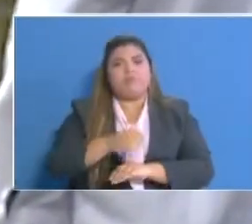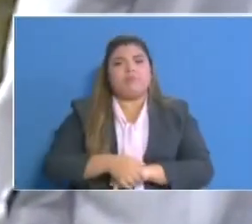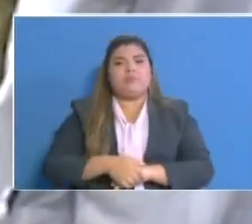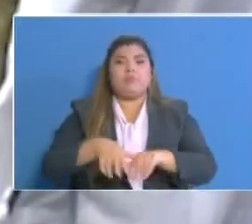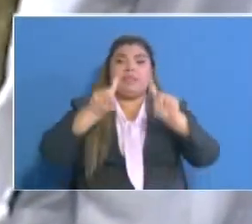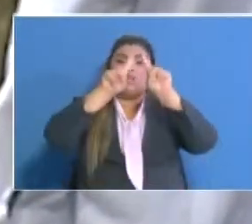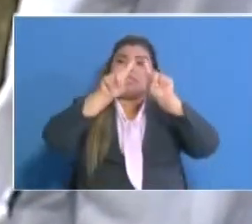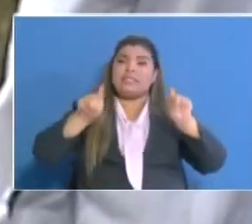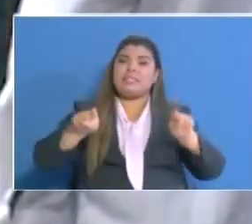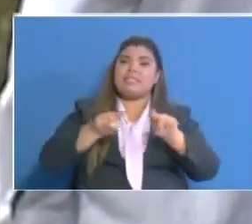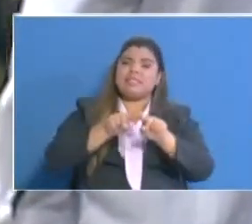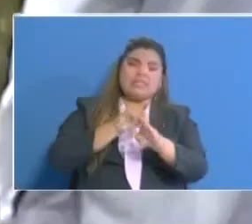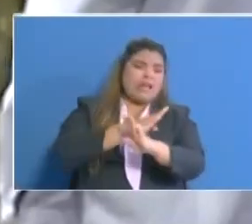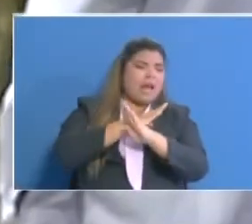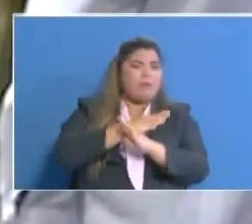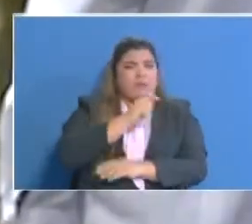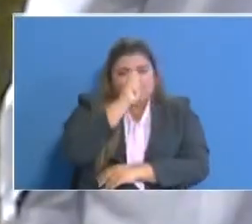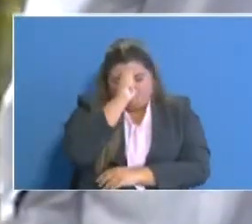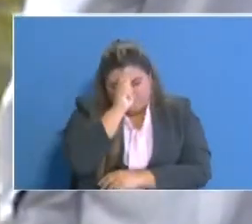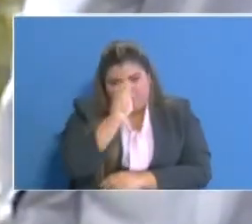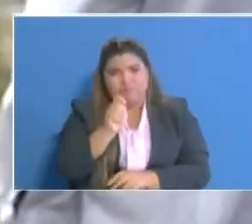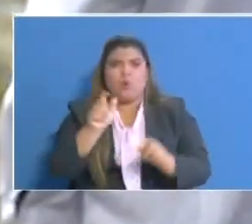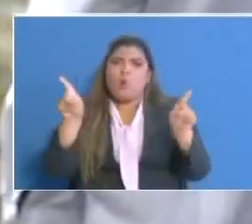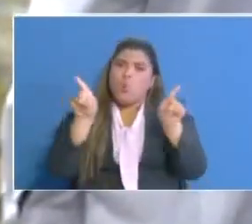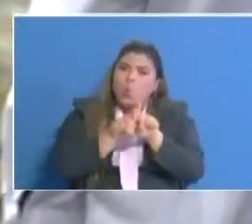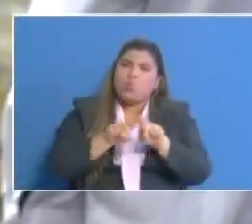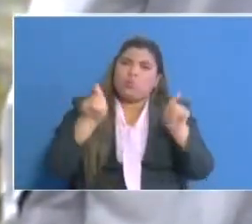SINAPROC, aunque no sea fuerza pública, ahí al lado de ellos.